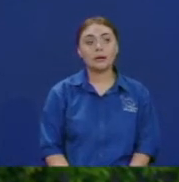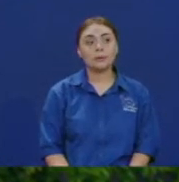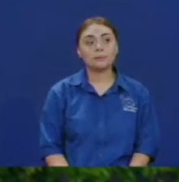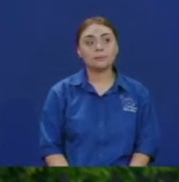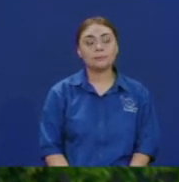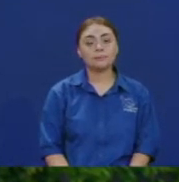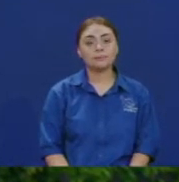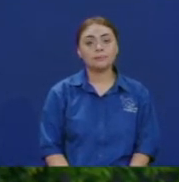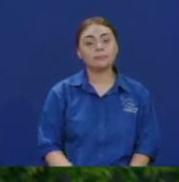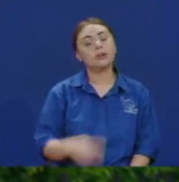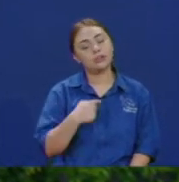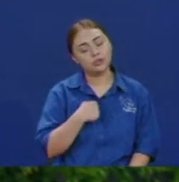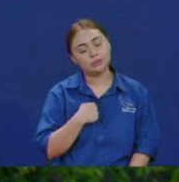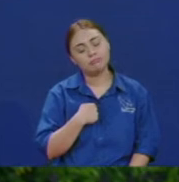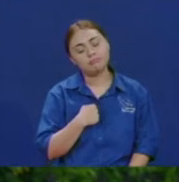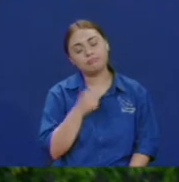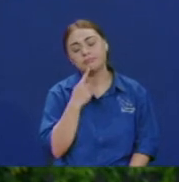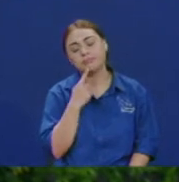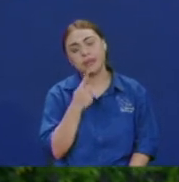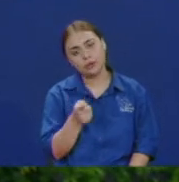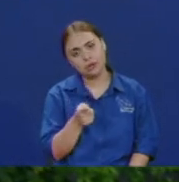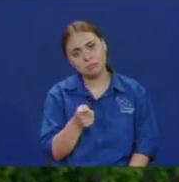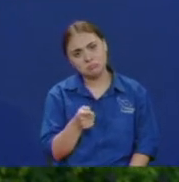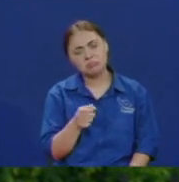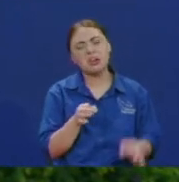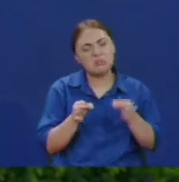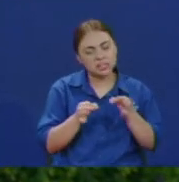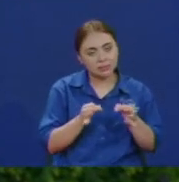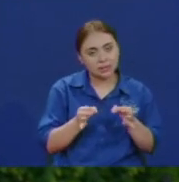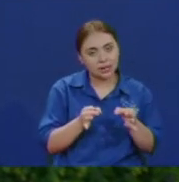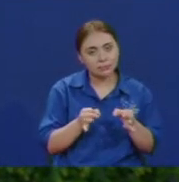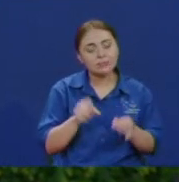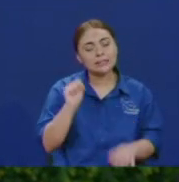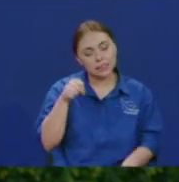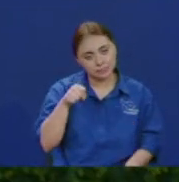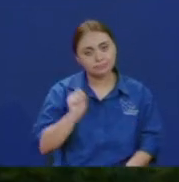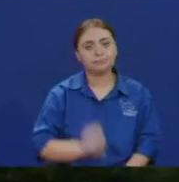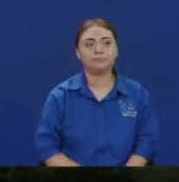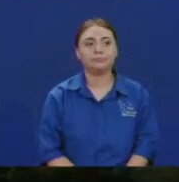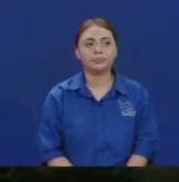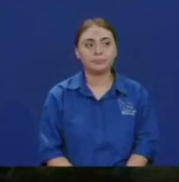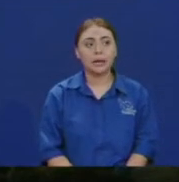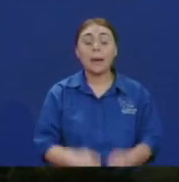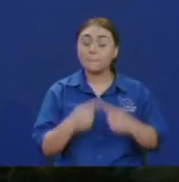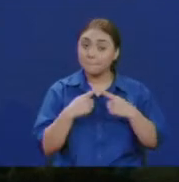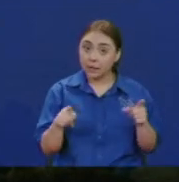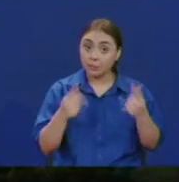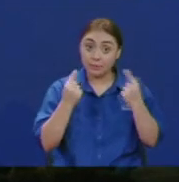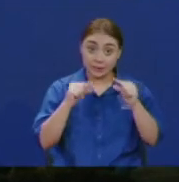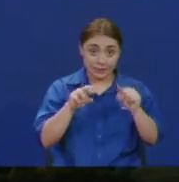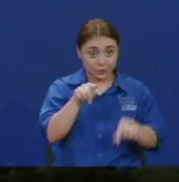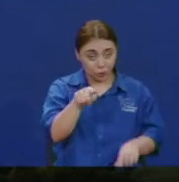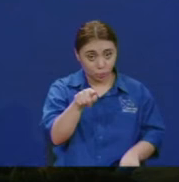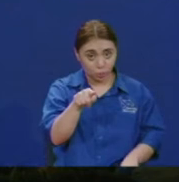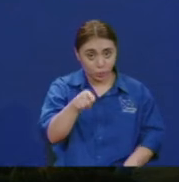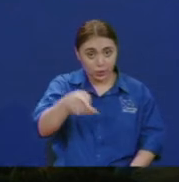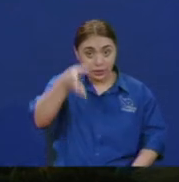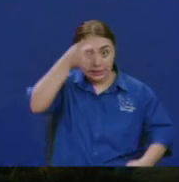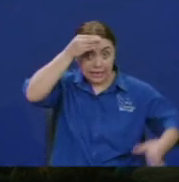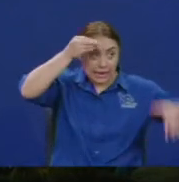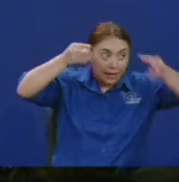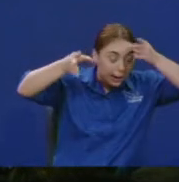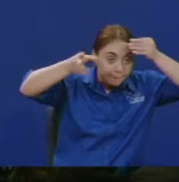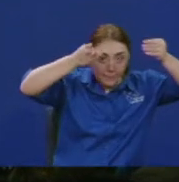hago la referencia. Se lo podemos explicar también, va a los discipulados. Pero mientras averigua si no se ha